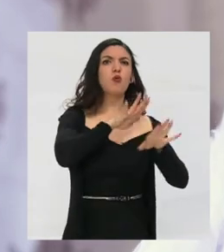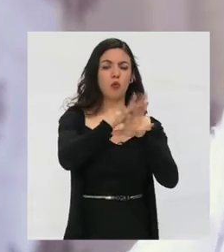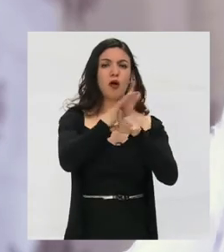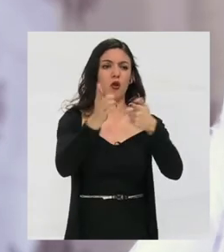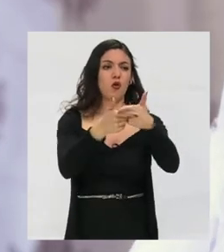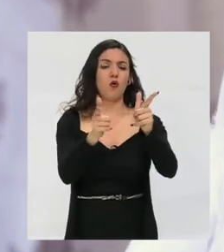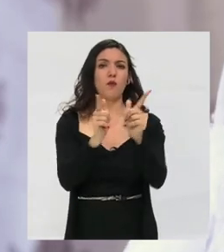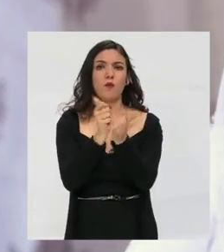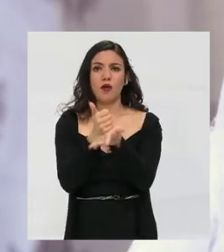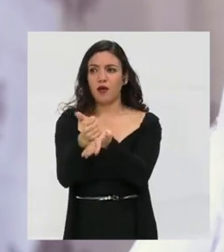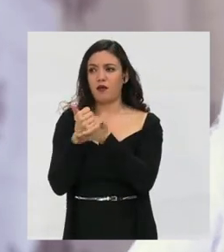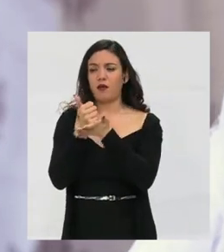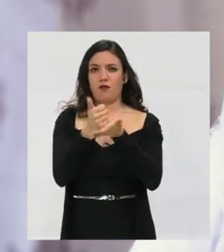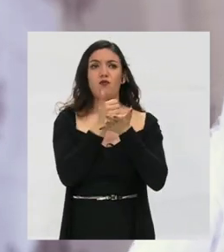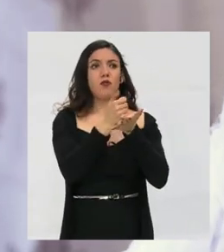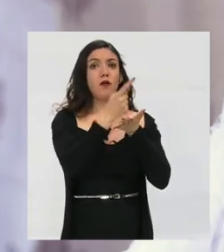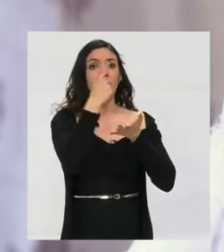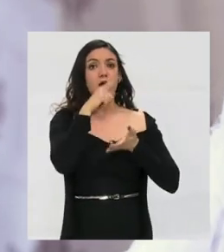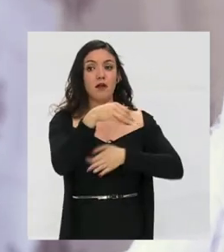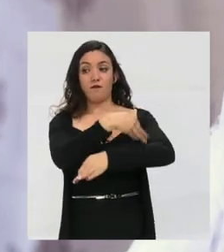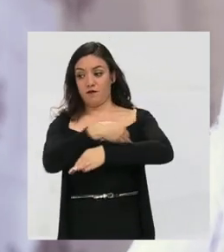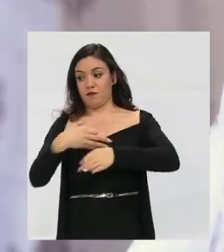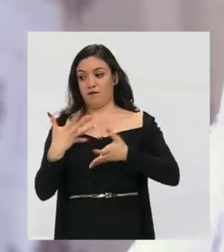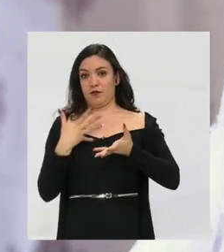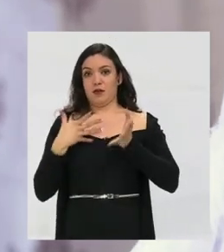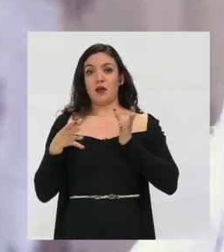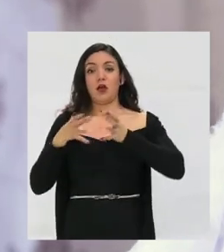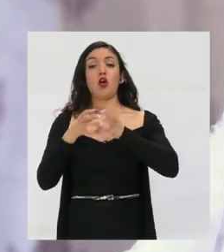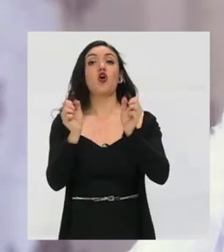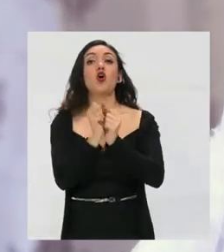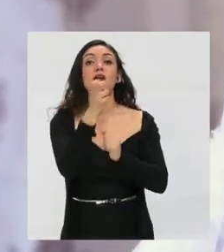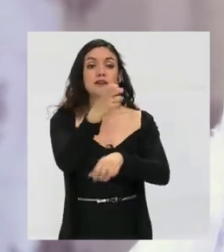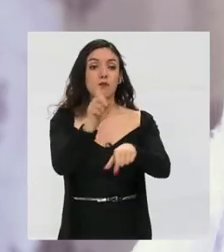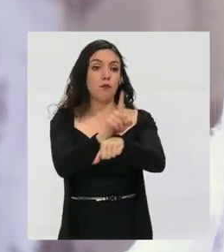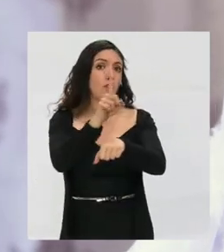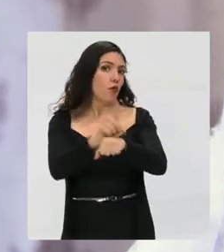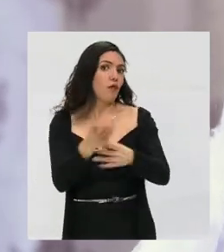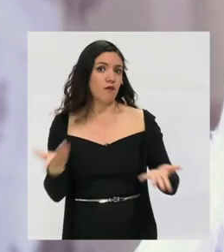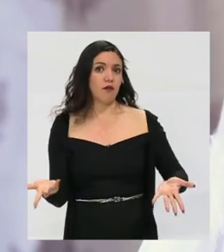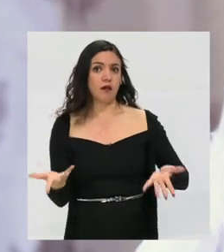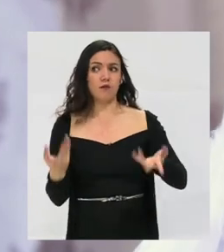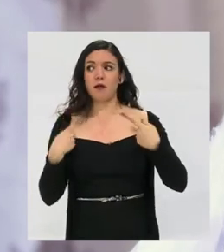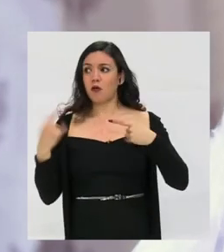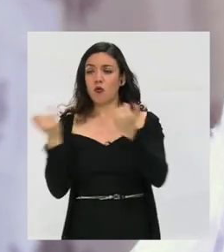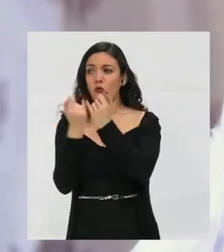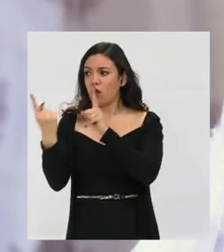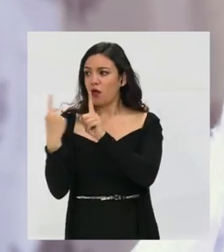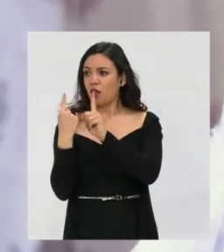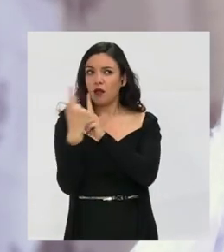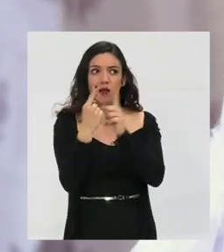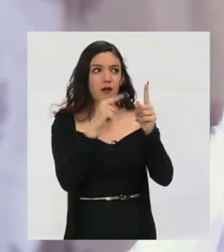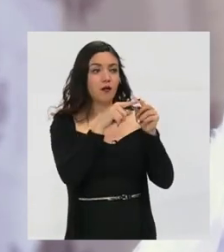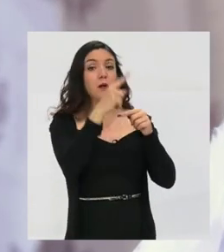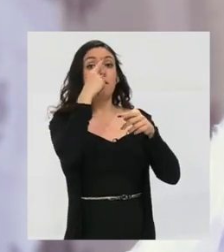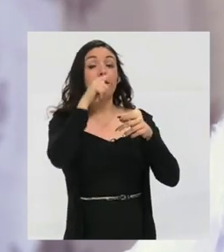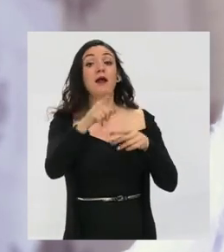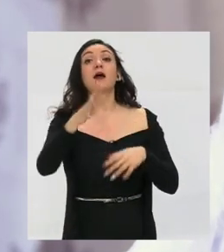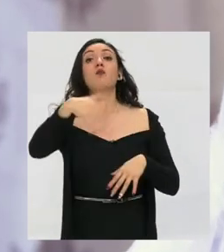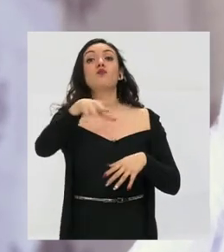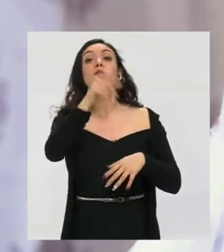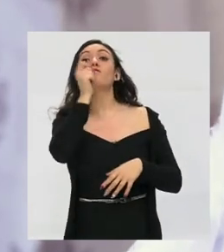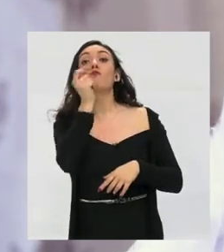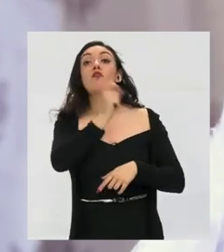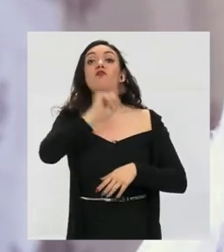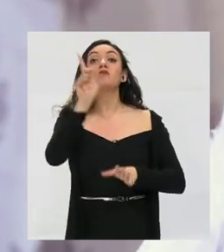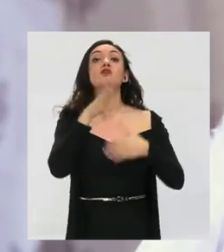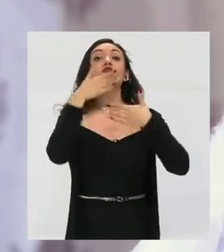que busquen grupos de ayuda, donde haya familiares con el mismo problema, a